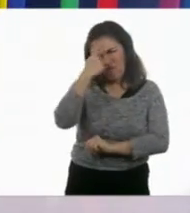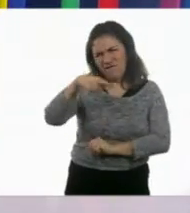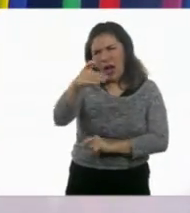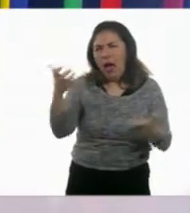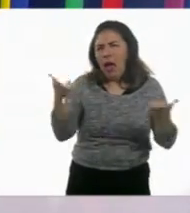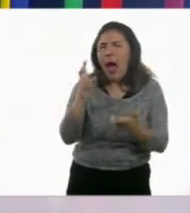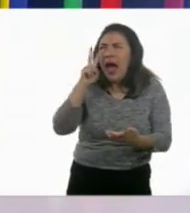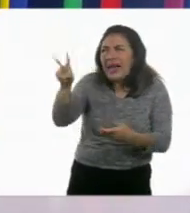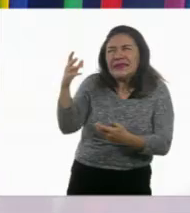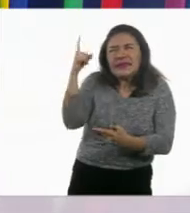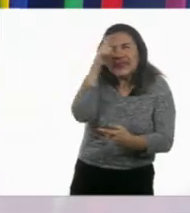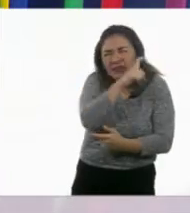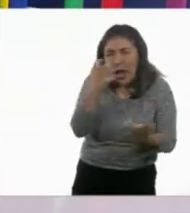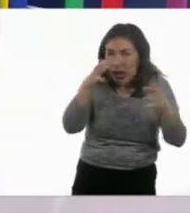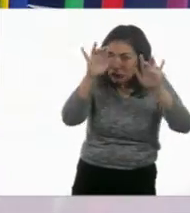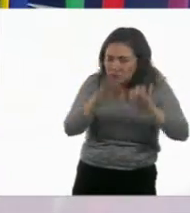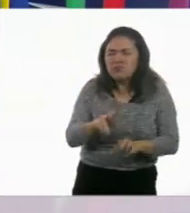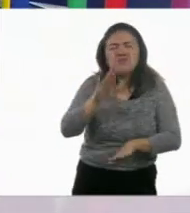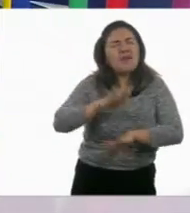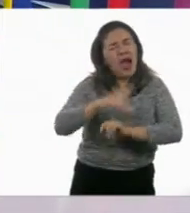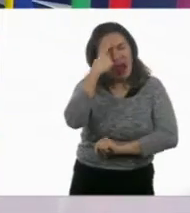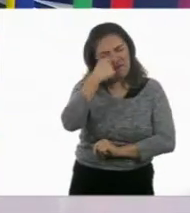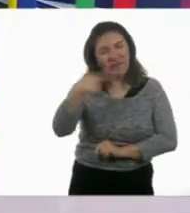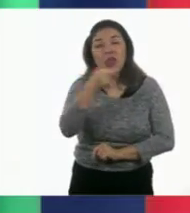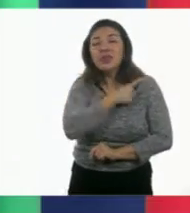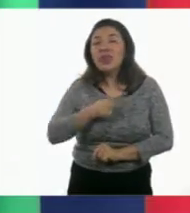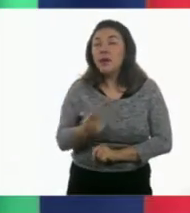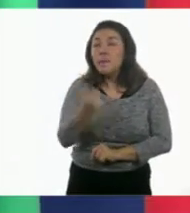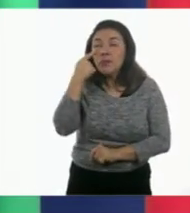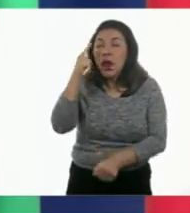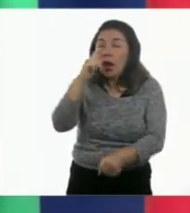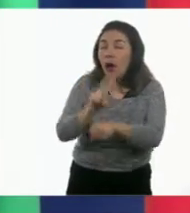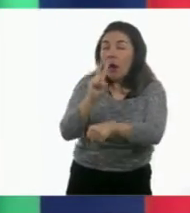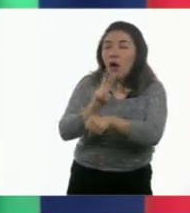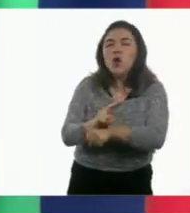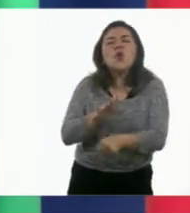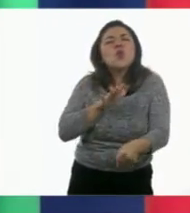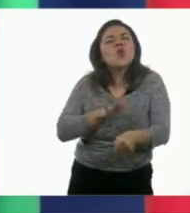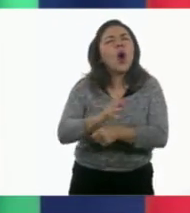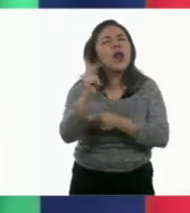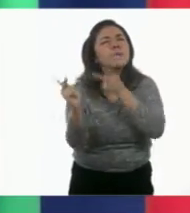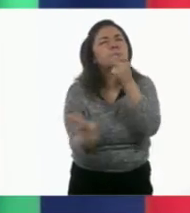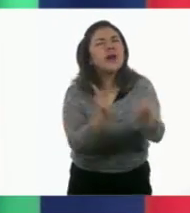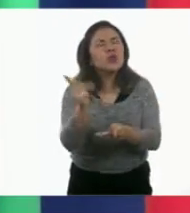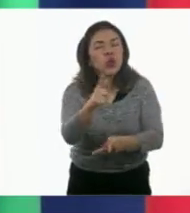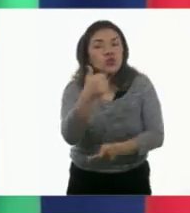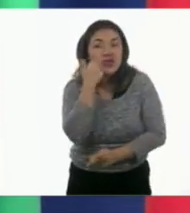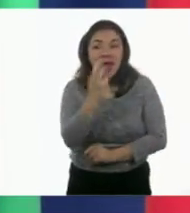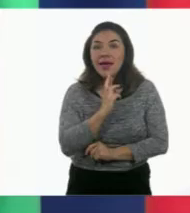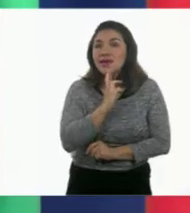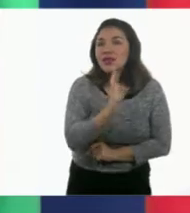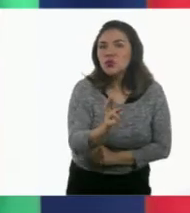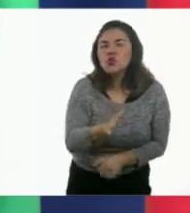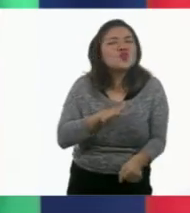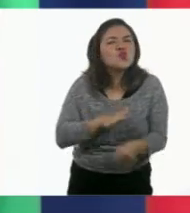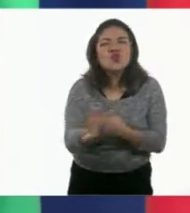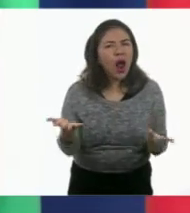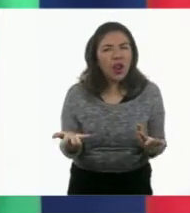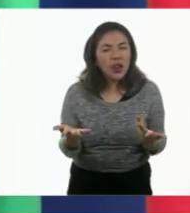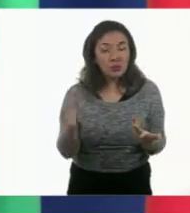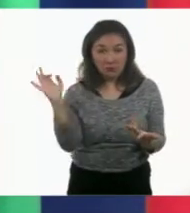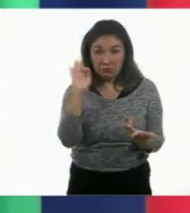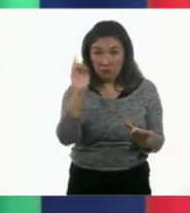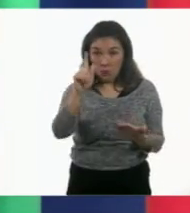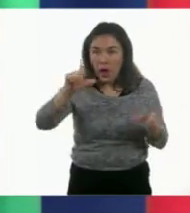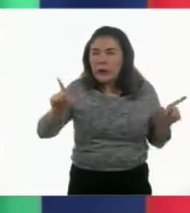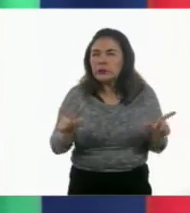que parece. Lo primero que debes tomar en cuenta es cuáles son las preguntas que quieres responder. Si